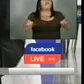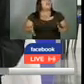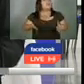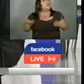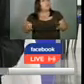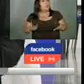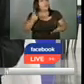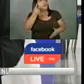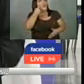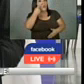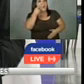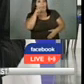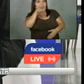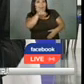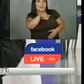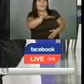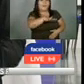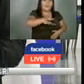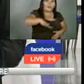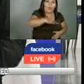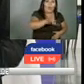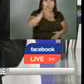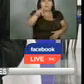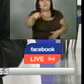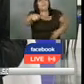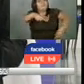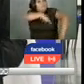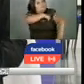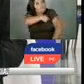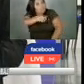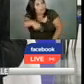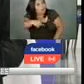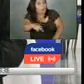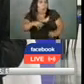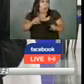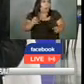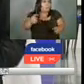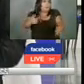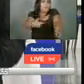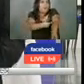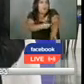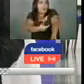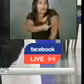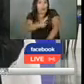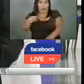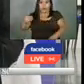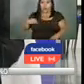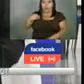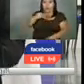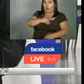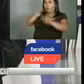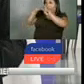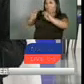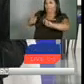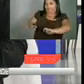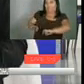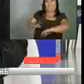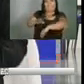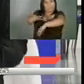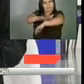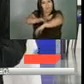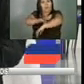dentro del territorio, se realizó en las clínicas de atenciones, se realizó por una consulta dermatológica y